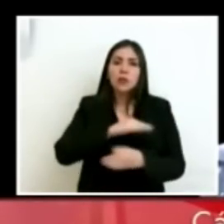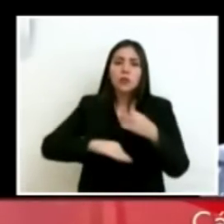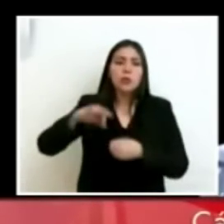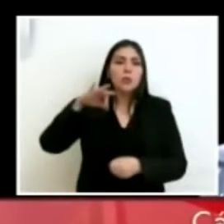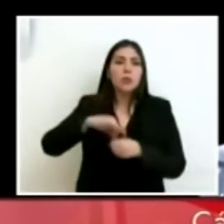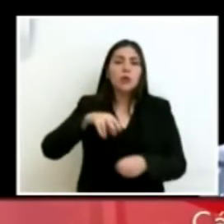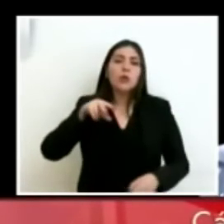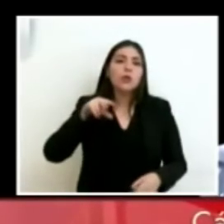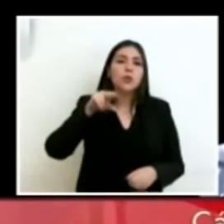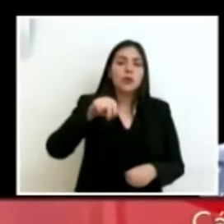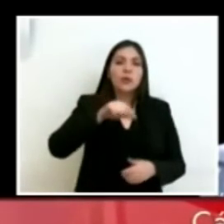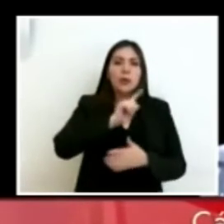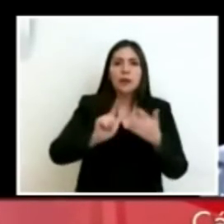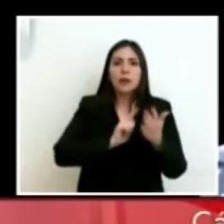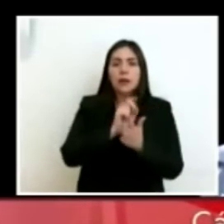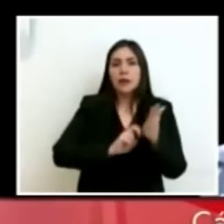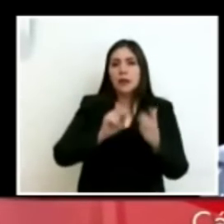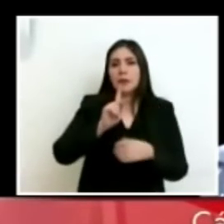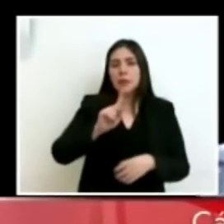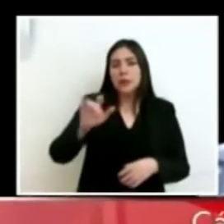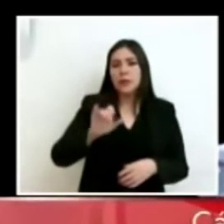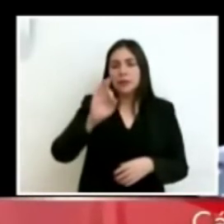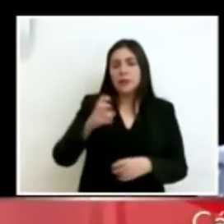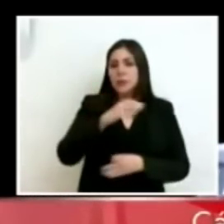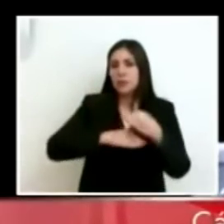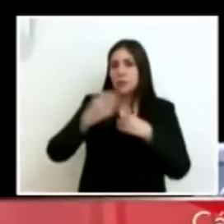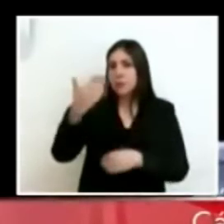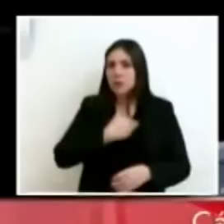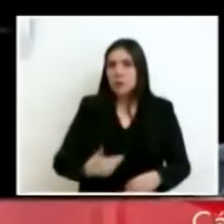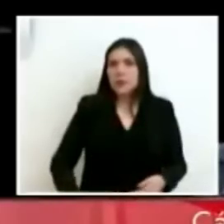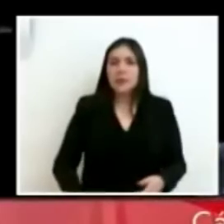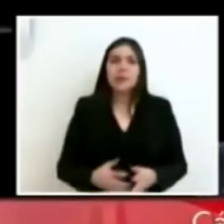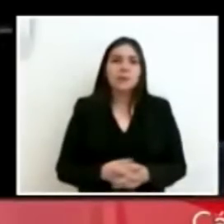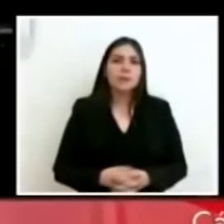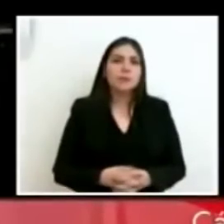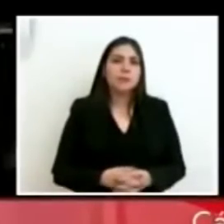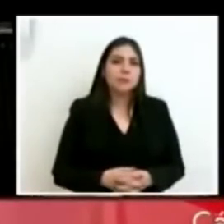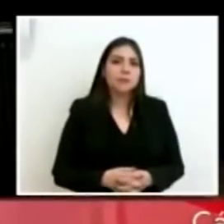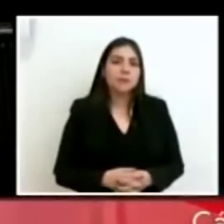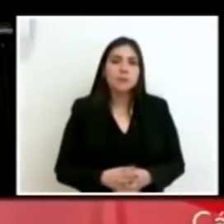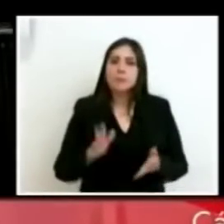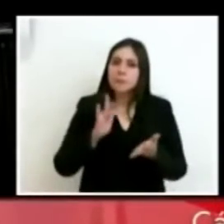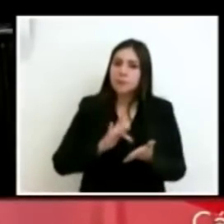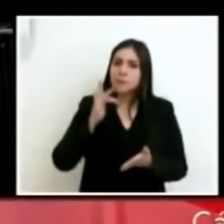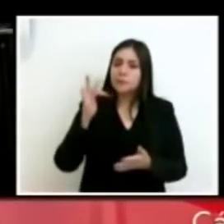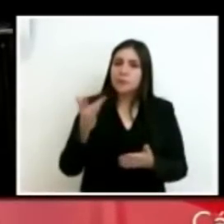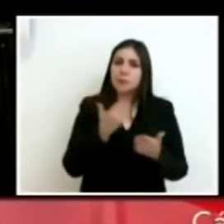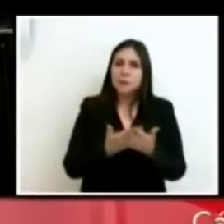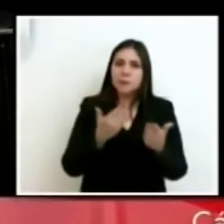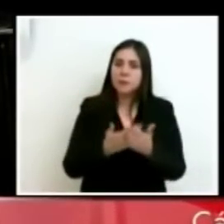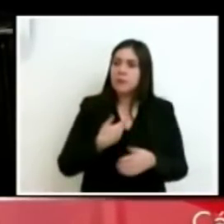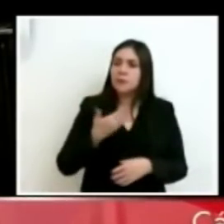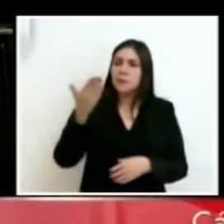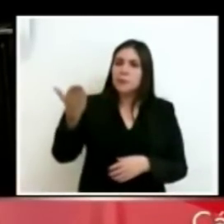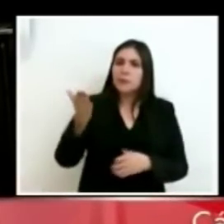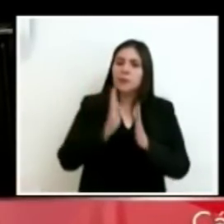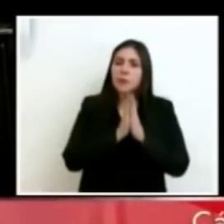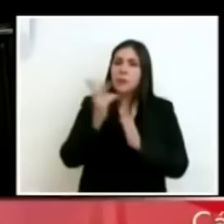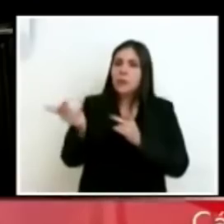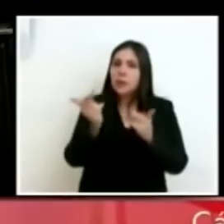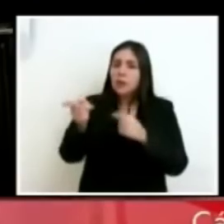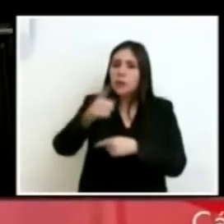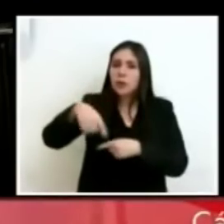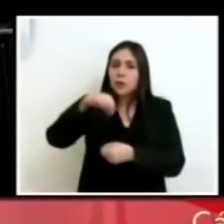contra de esta reforma al Poder Judicial. Es cuanto, presidente. Gracias. Solicito a la Secretaría consulte a la Asamblea en